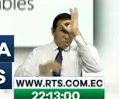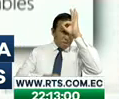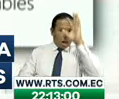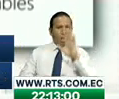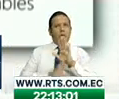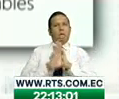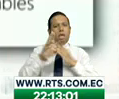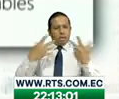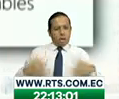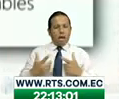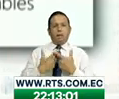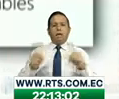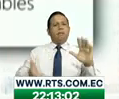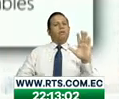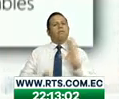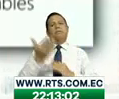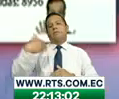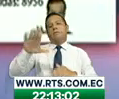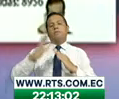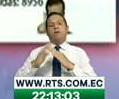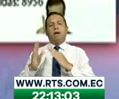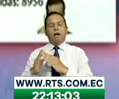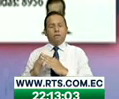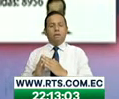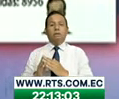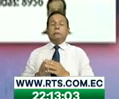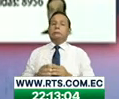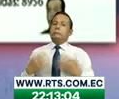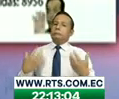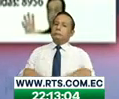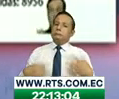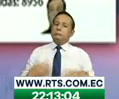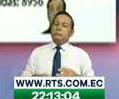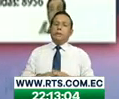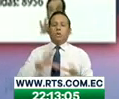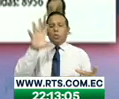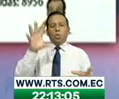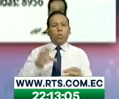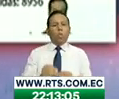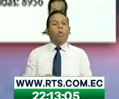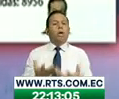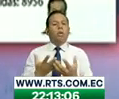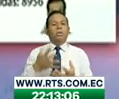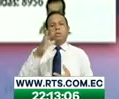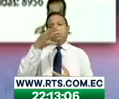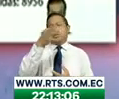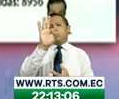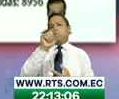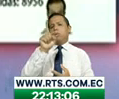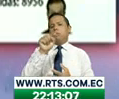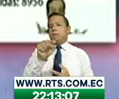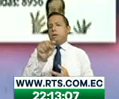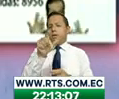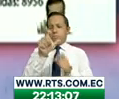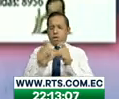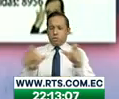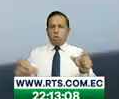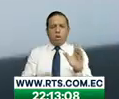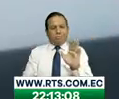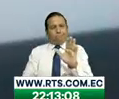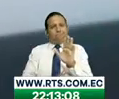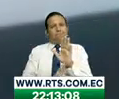11.017 pacientes con alta epidemiológica. Lo que nos da un total de 19.000 pacientes que han superado la